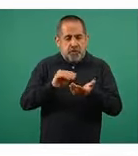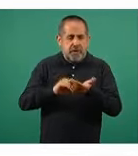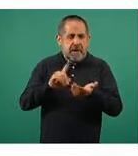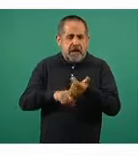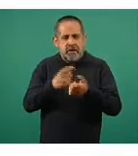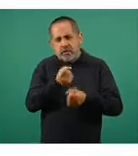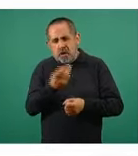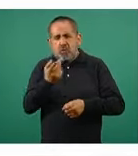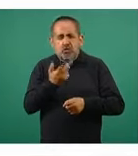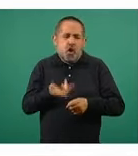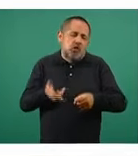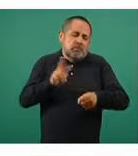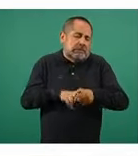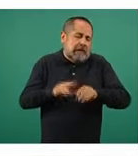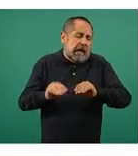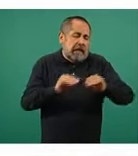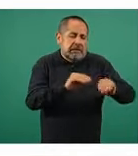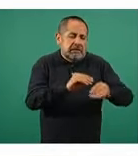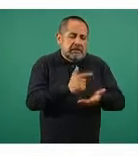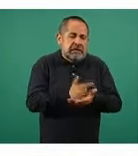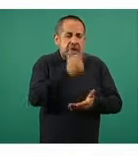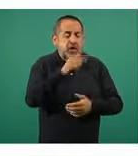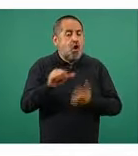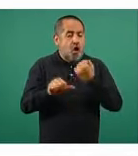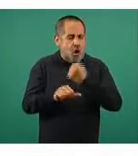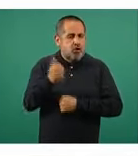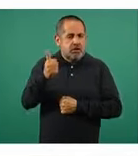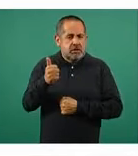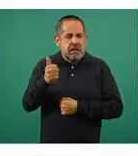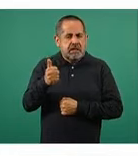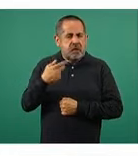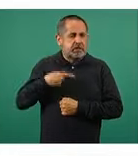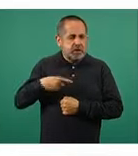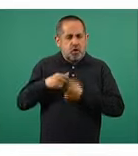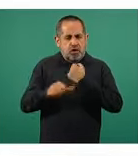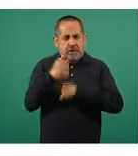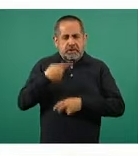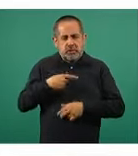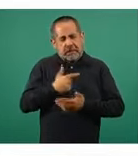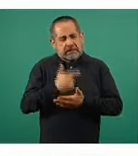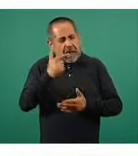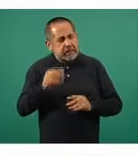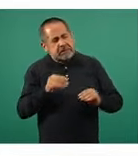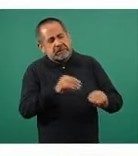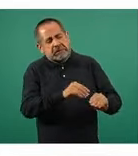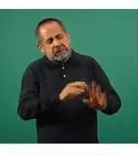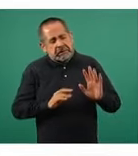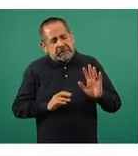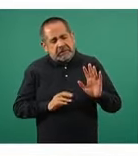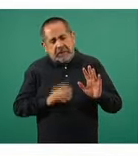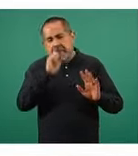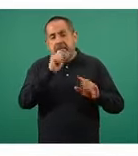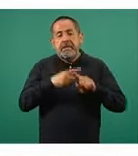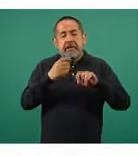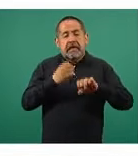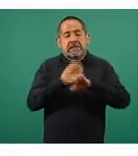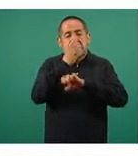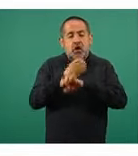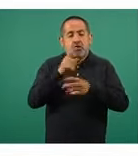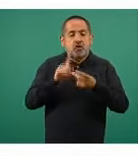estos ESAVIs clasificados como graves, que son 11 personas, y también las entidades federativas en donde